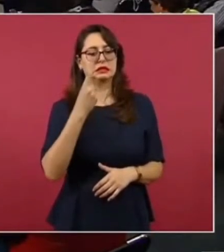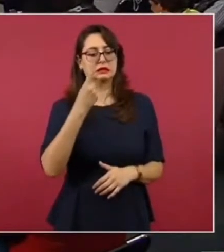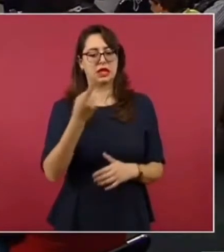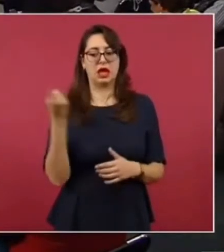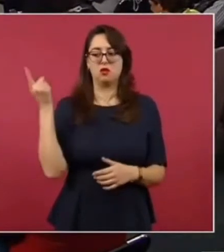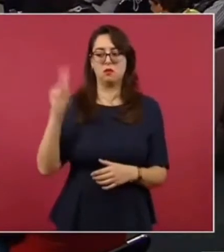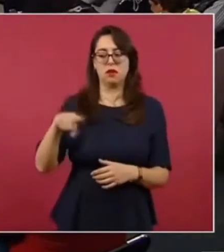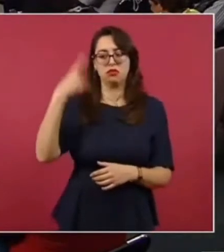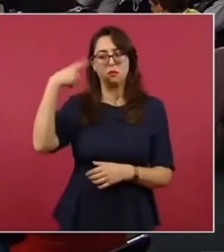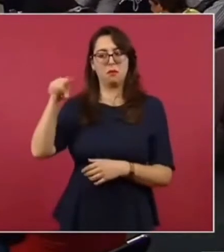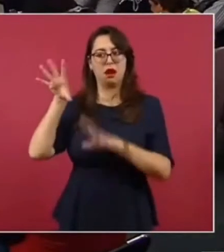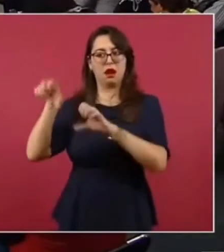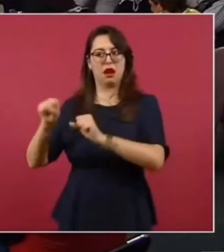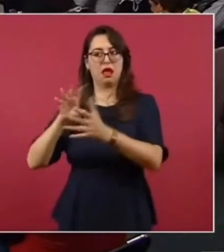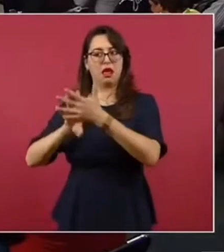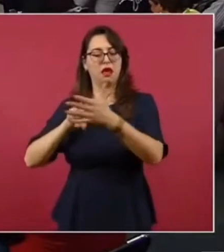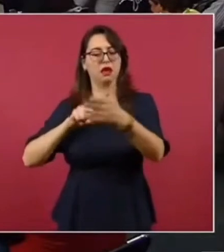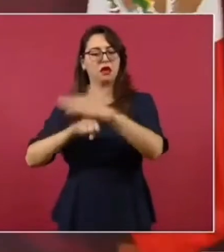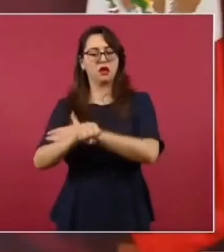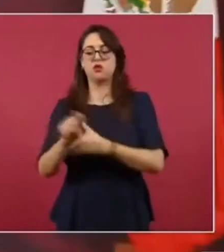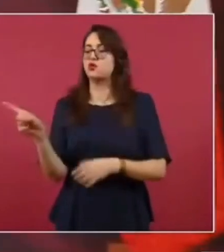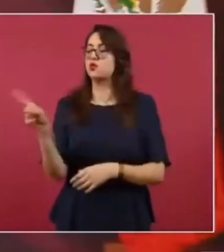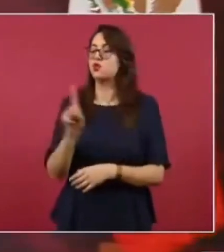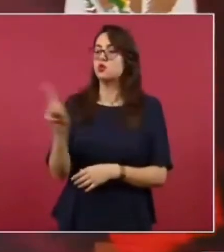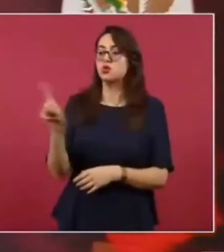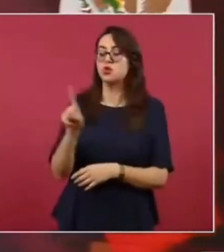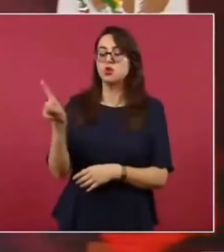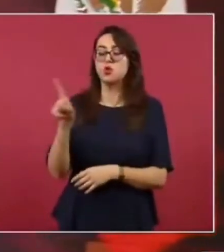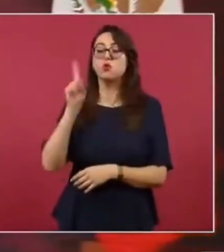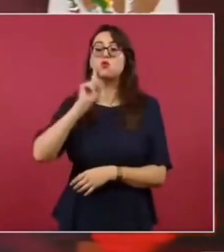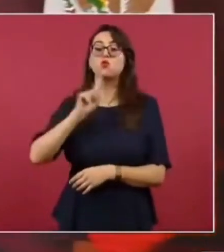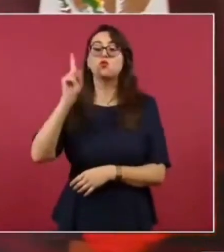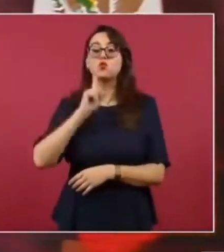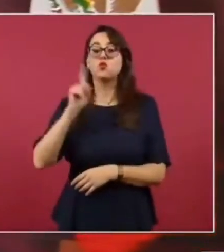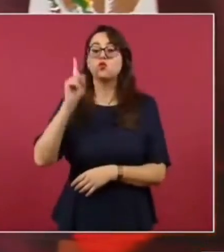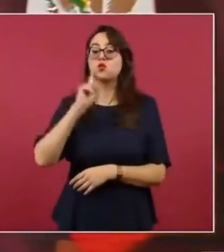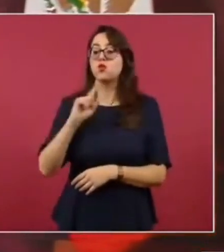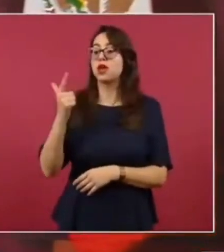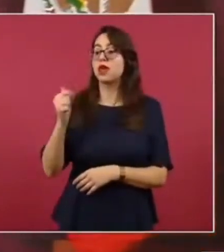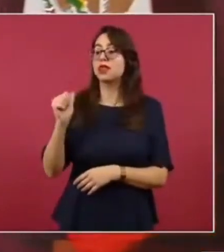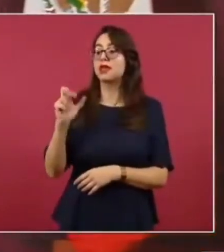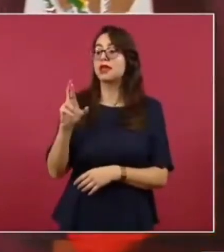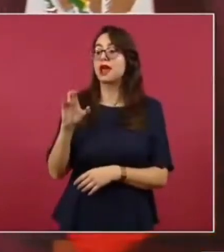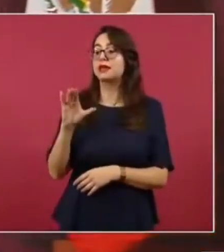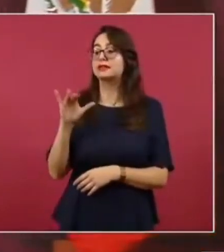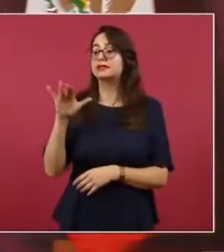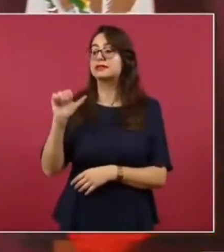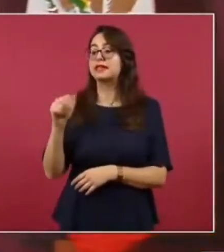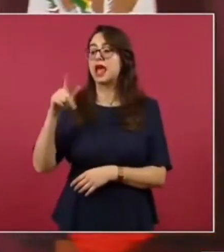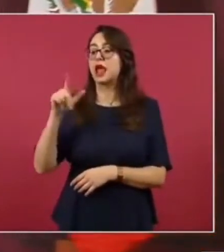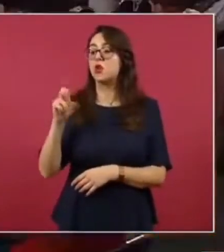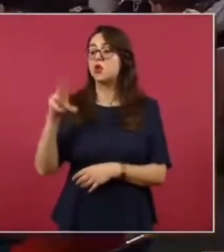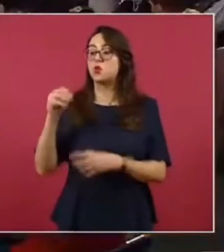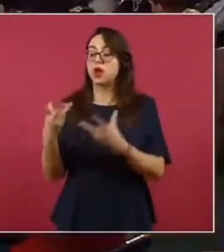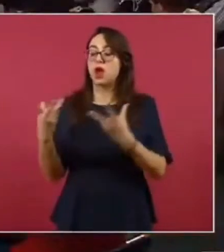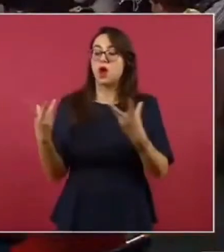No, pero me refiero a la que trabajó y que está en la denuncia. ¿Sigue trabajando ahí?